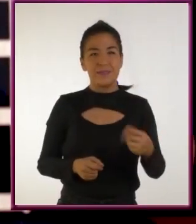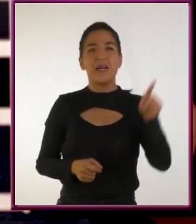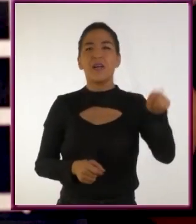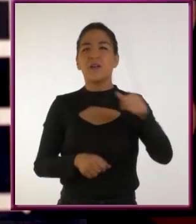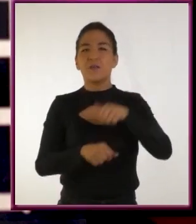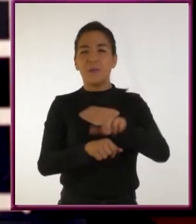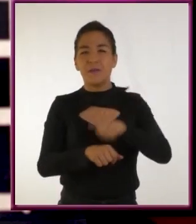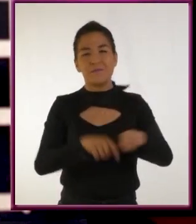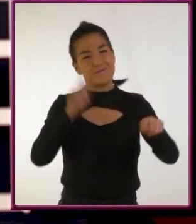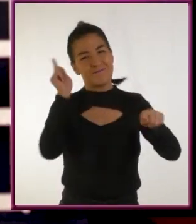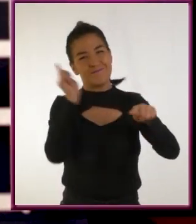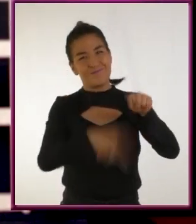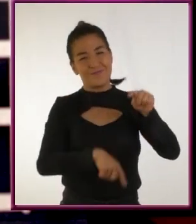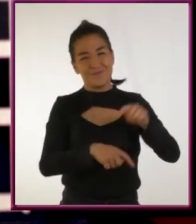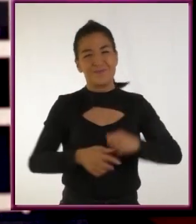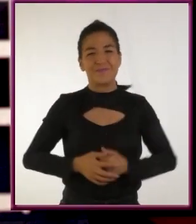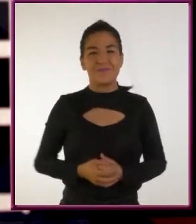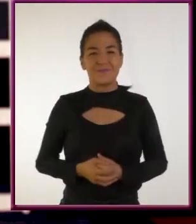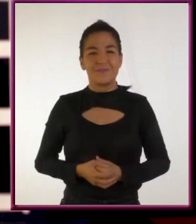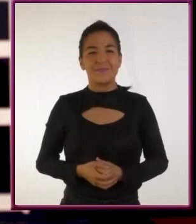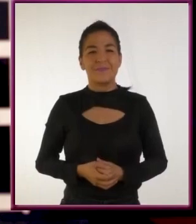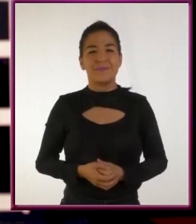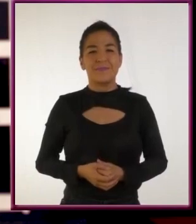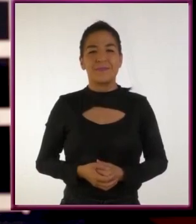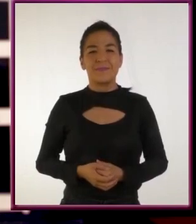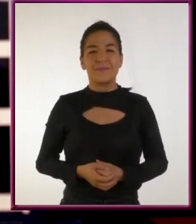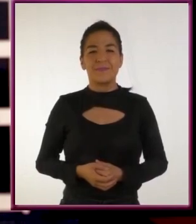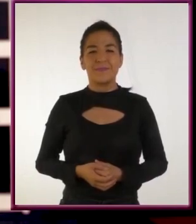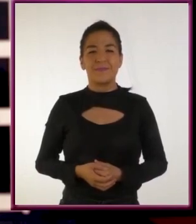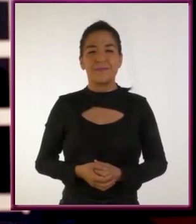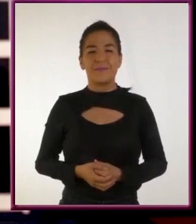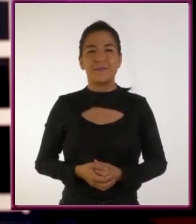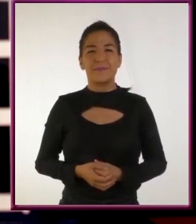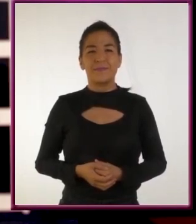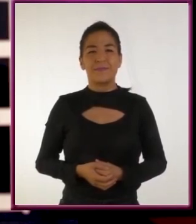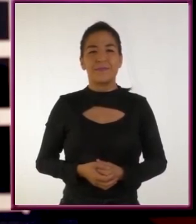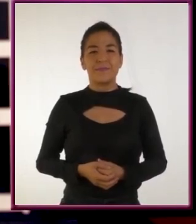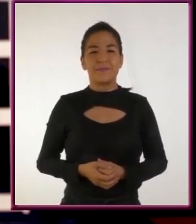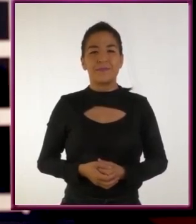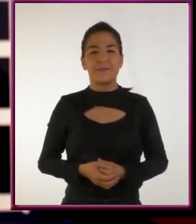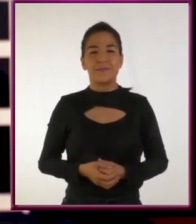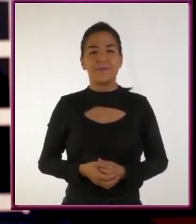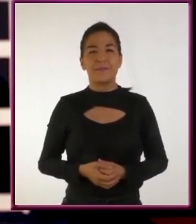columna, entonces aquí ese no. número Se elimina. se elimina. Okay.